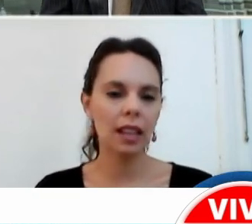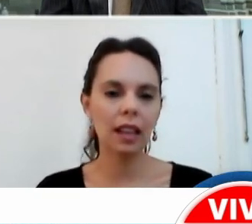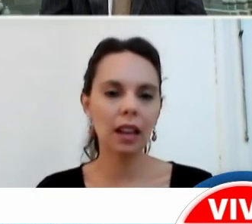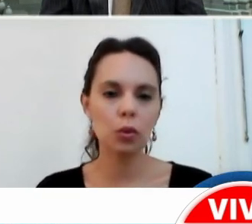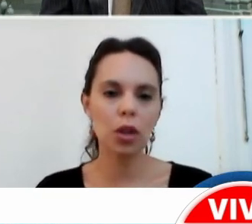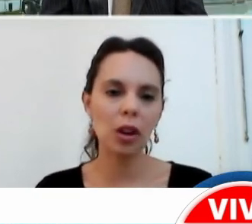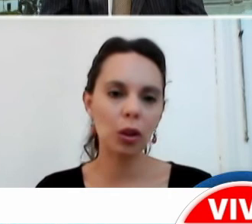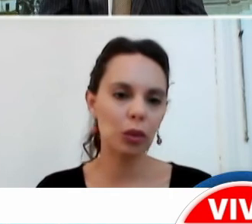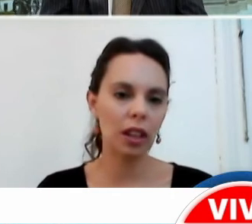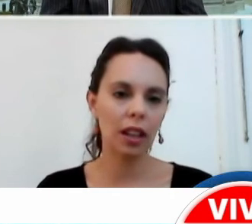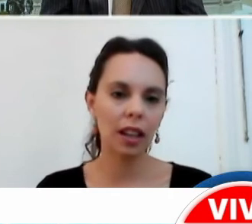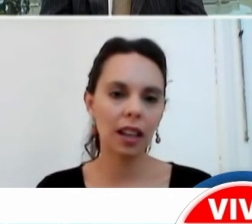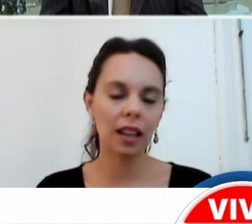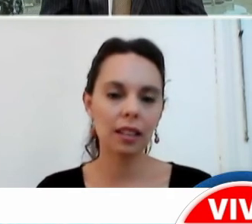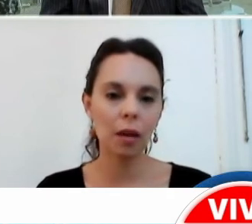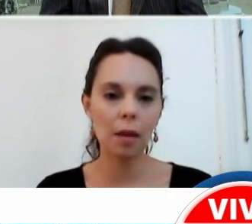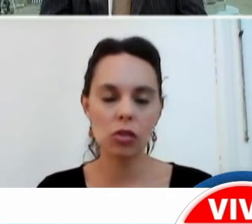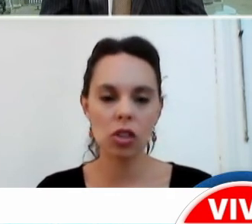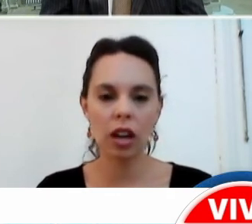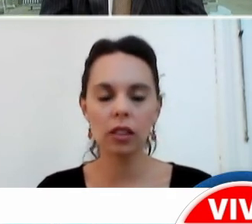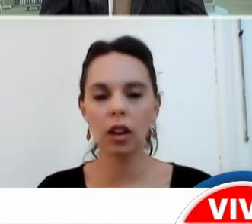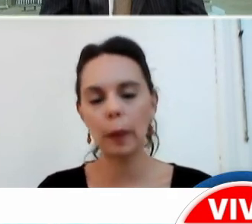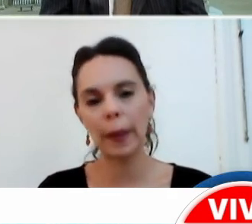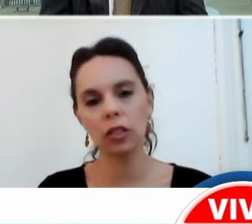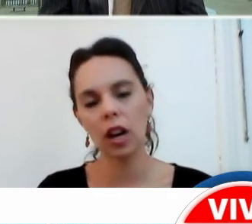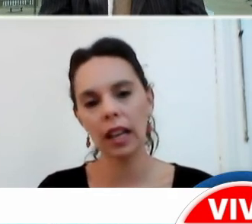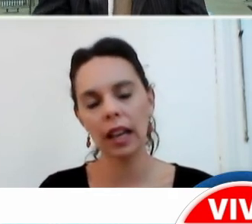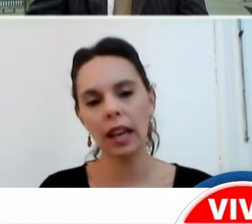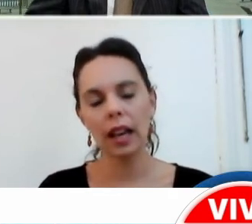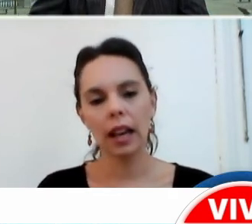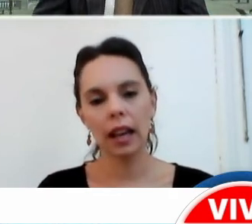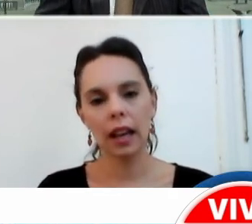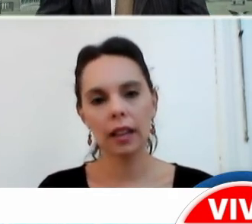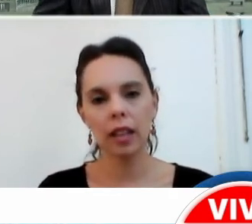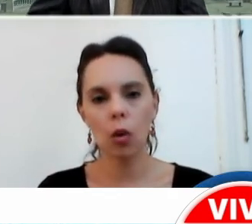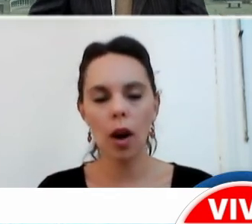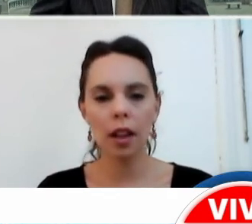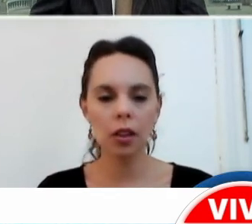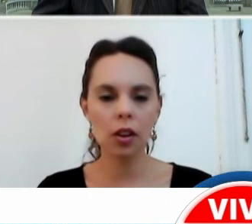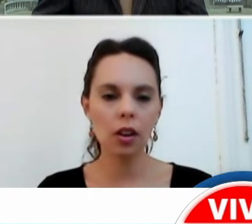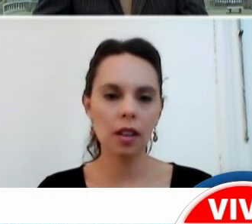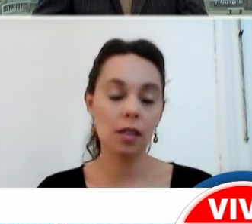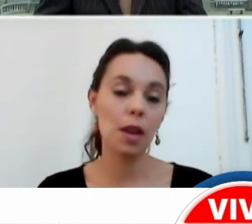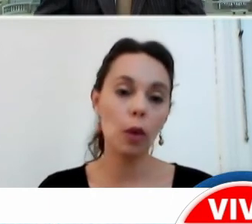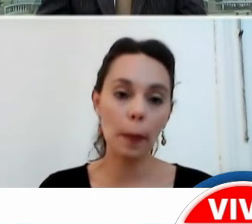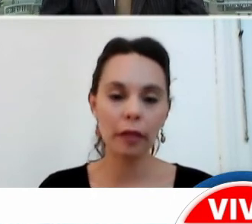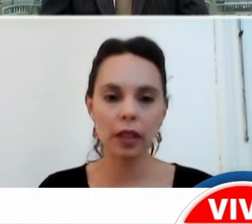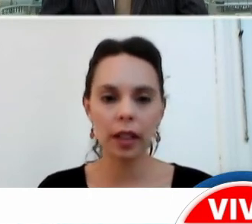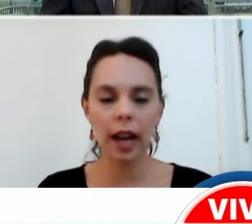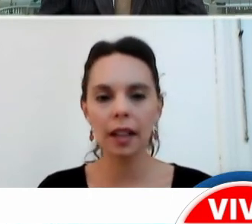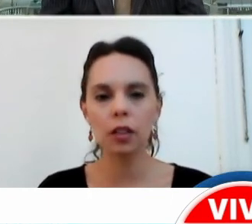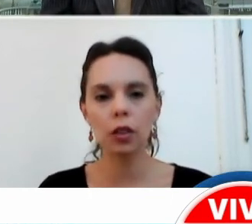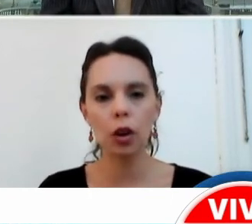consultar ahí, escuchaba lo que usted estaba mencionando respecto a que Este acuerdo, si bien no es